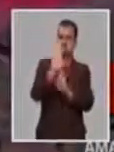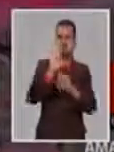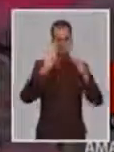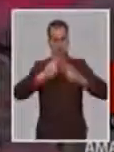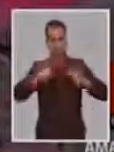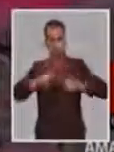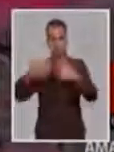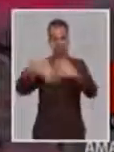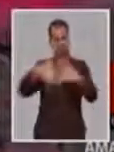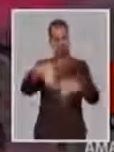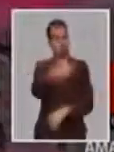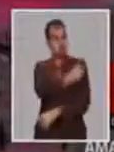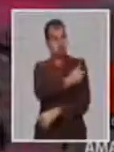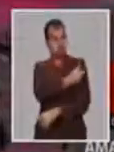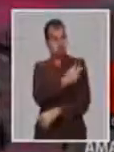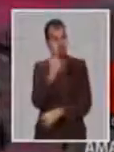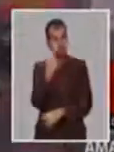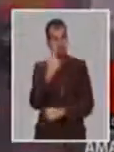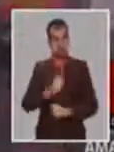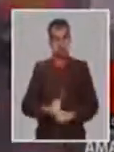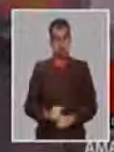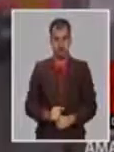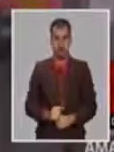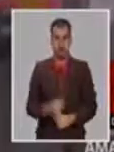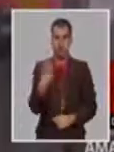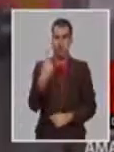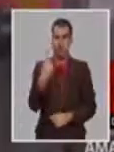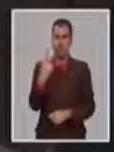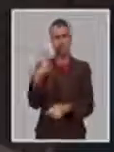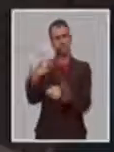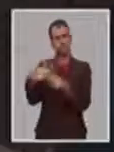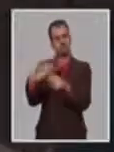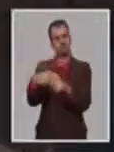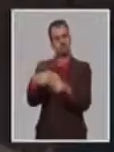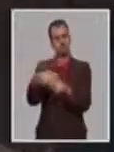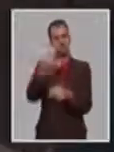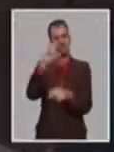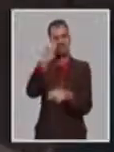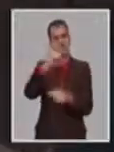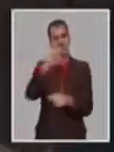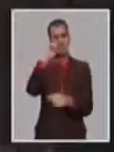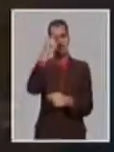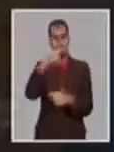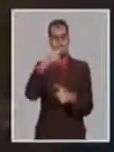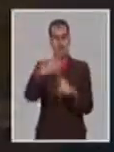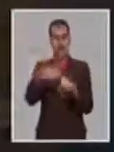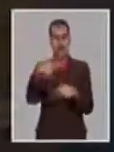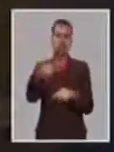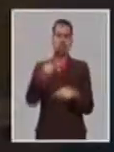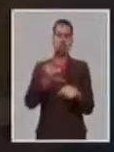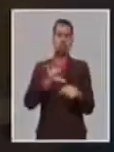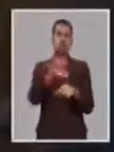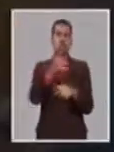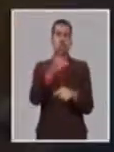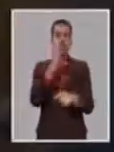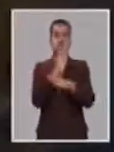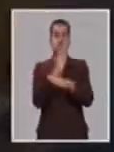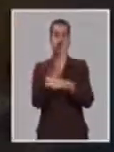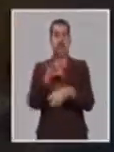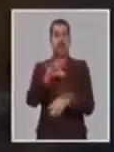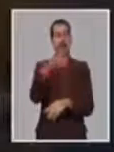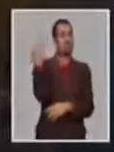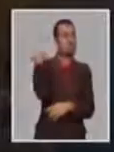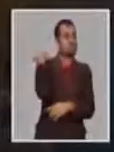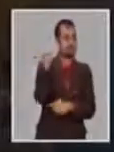estudio y producción de vacunas como Sinovac contra el cáncer de pulmón, el envío de médicos cubanos a otras naciones